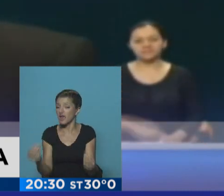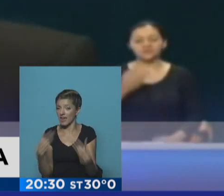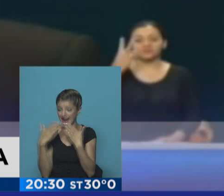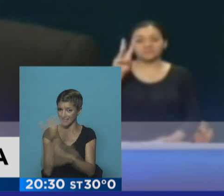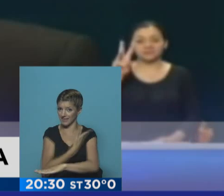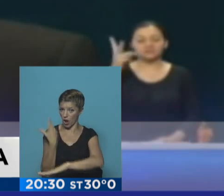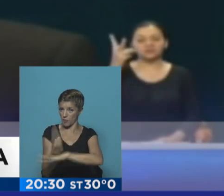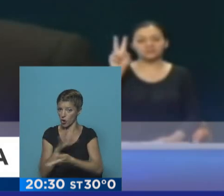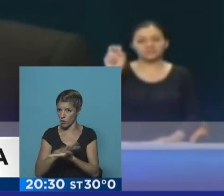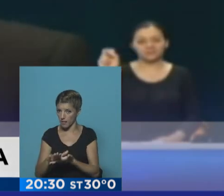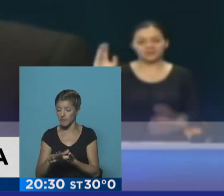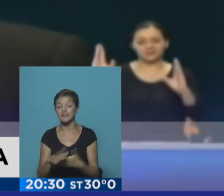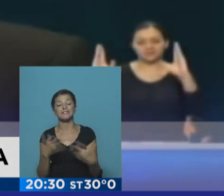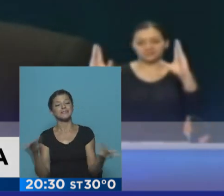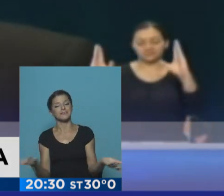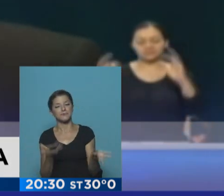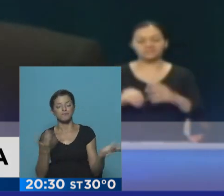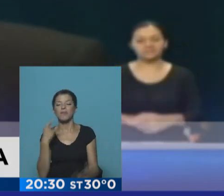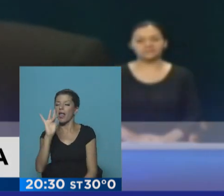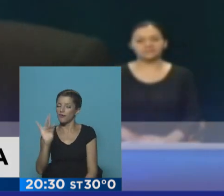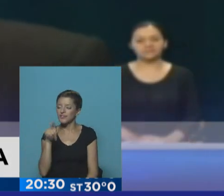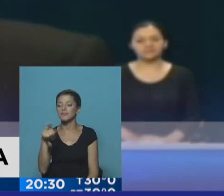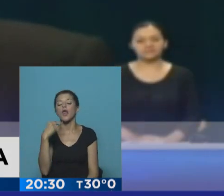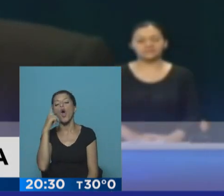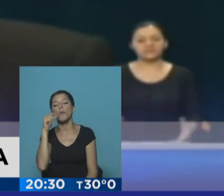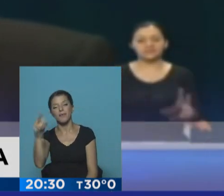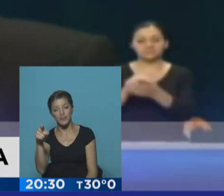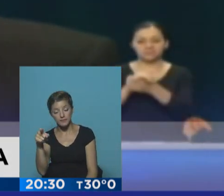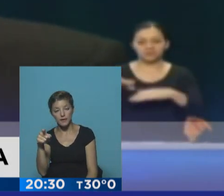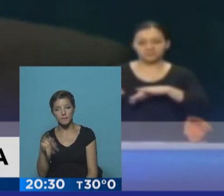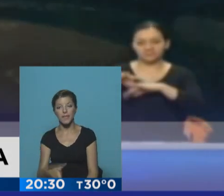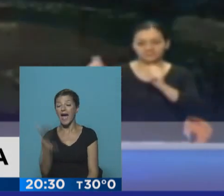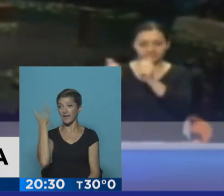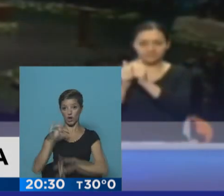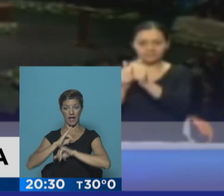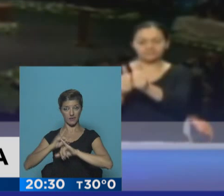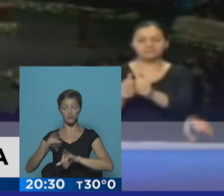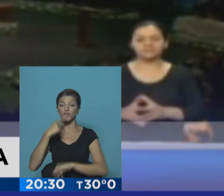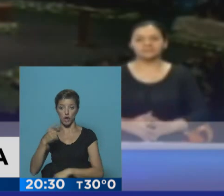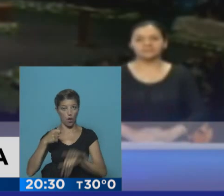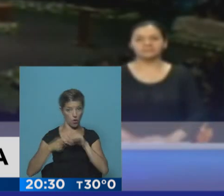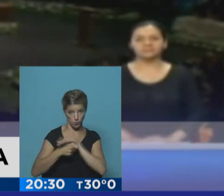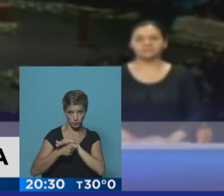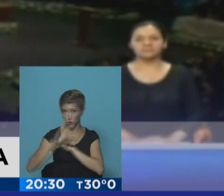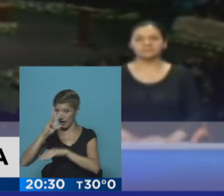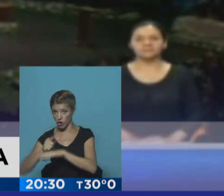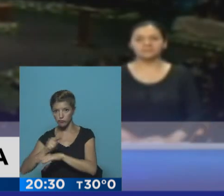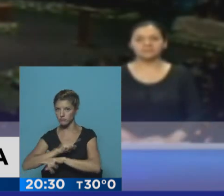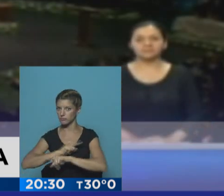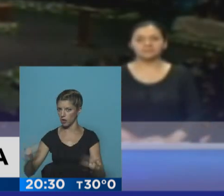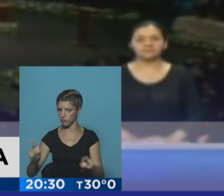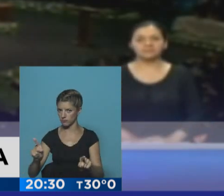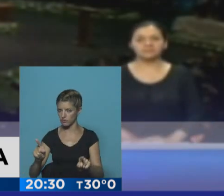difícil de saber. La consigna de Jimmy Morales para presentarse como candidato era ni corrupto ni ladrón. En